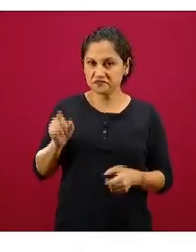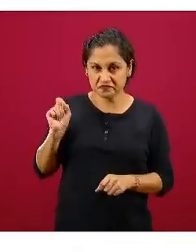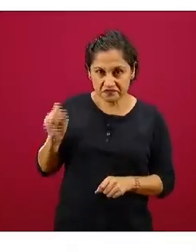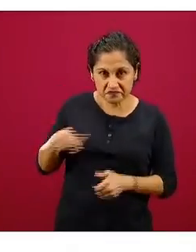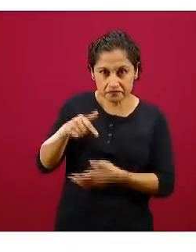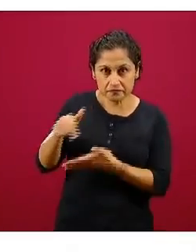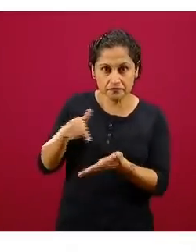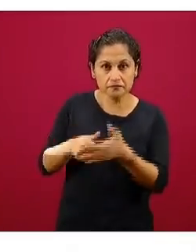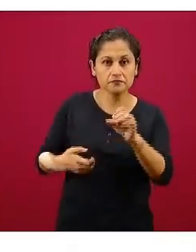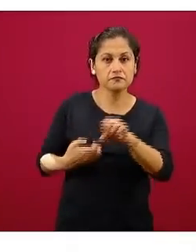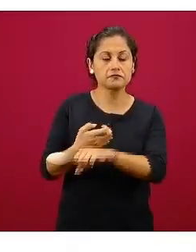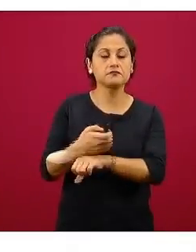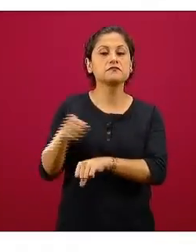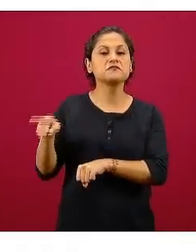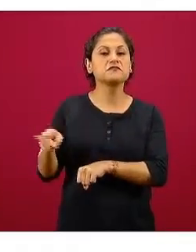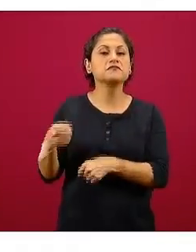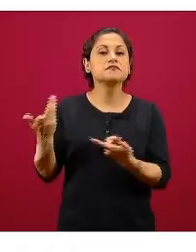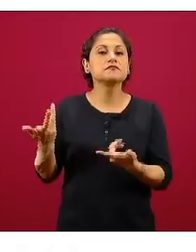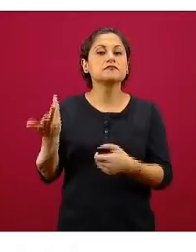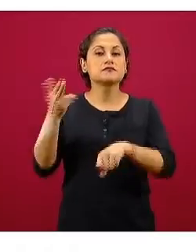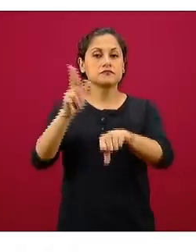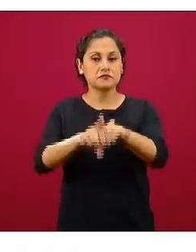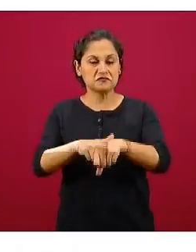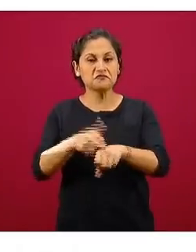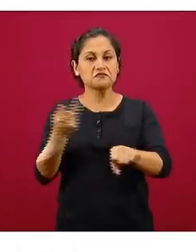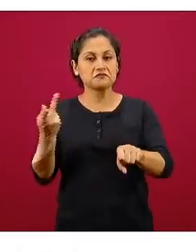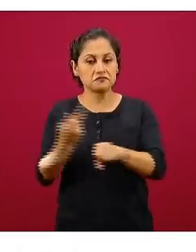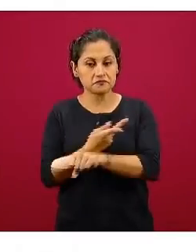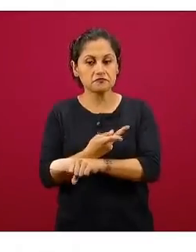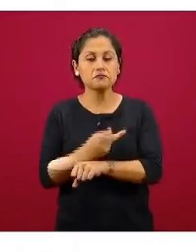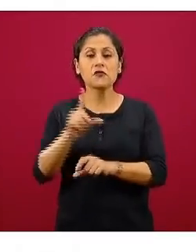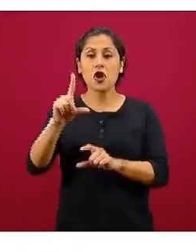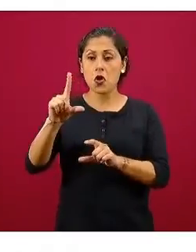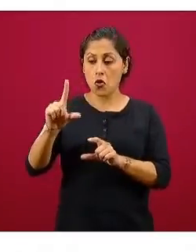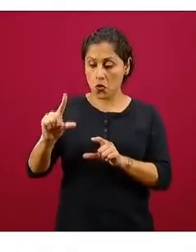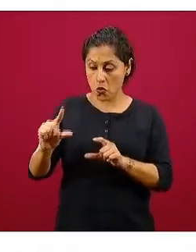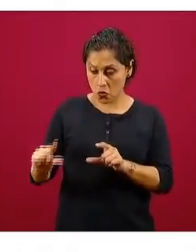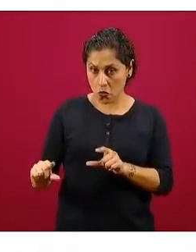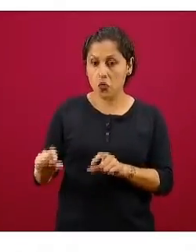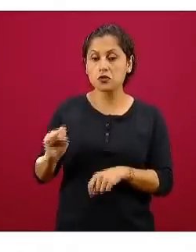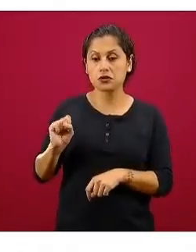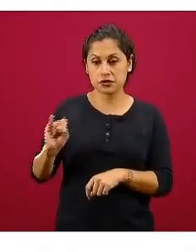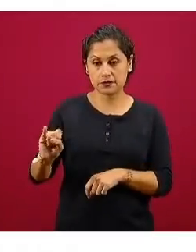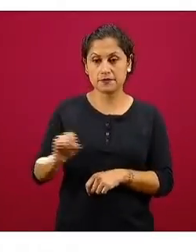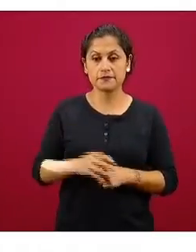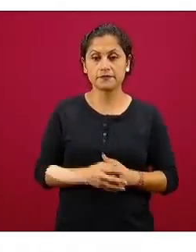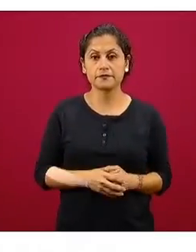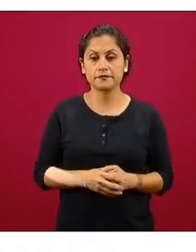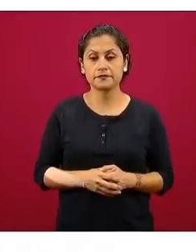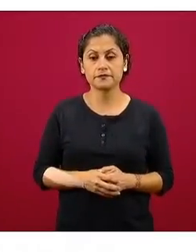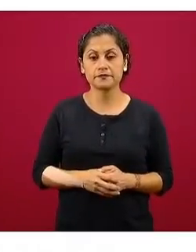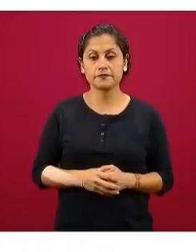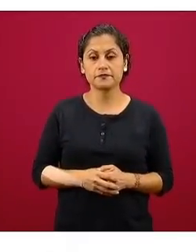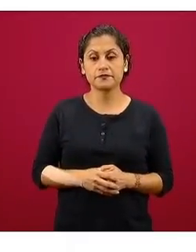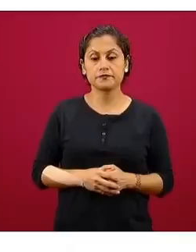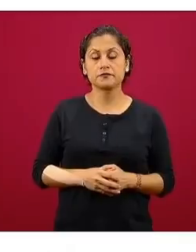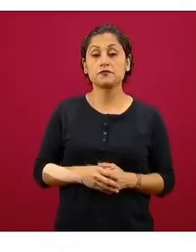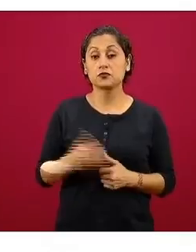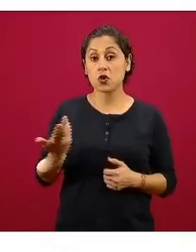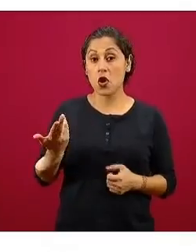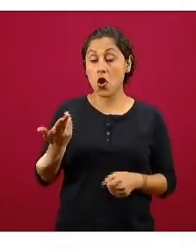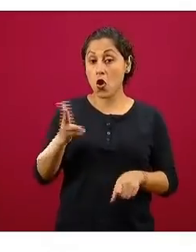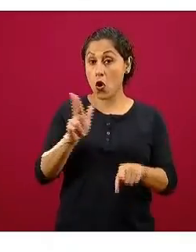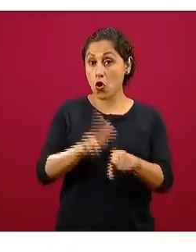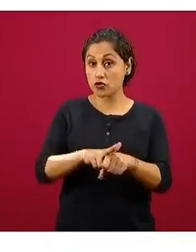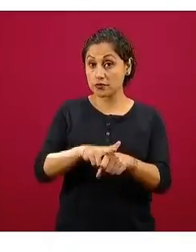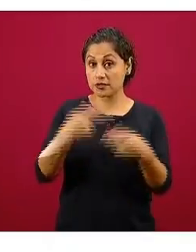hospitalización descendió, ha descendido lentamente, pero está lejos del punto de predicción. La siguiente. Y la hospitalización